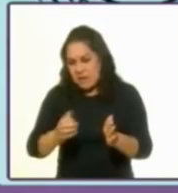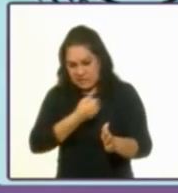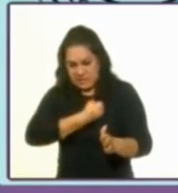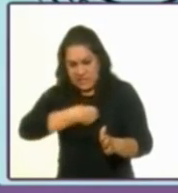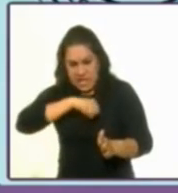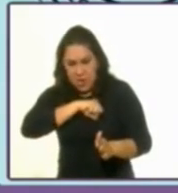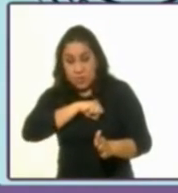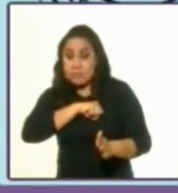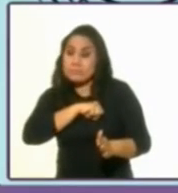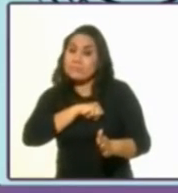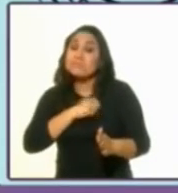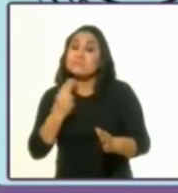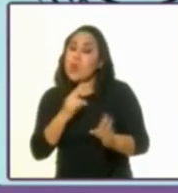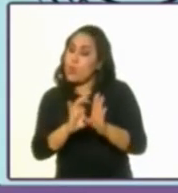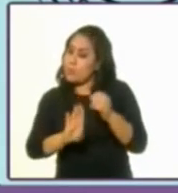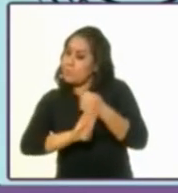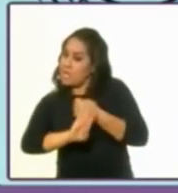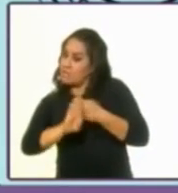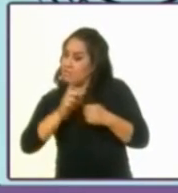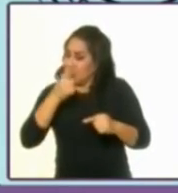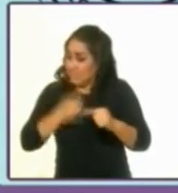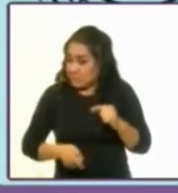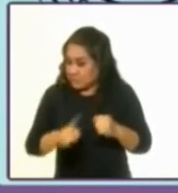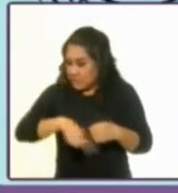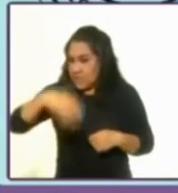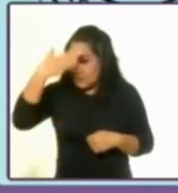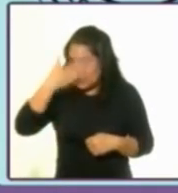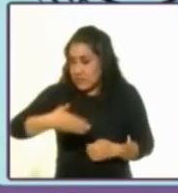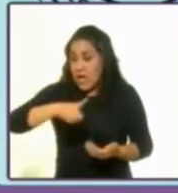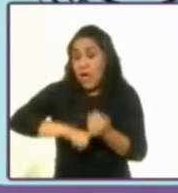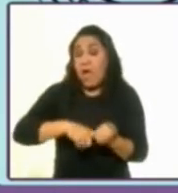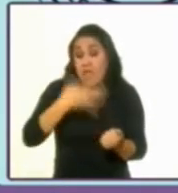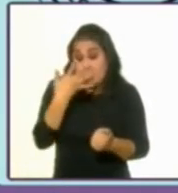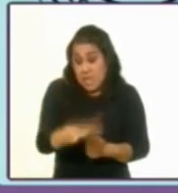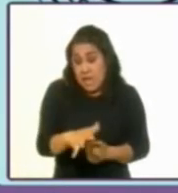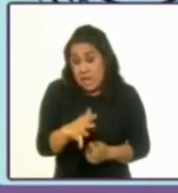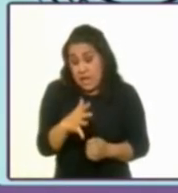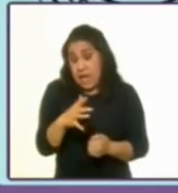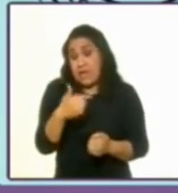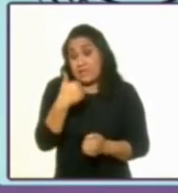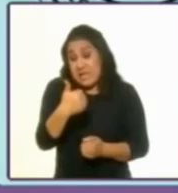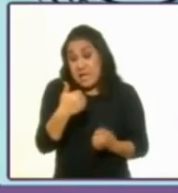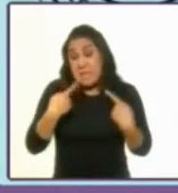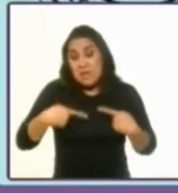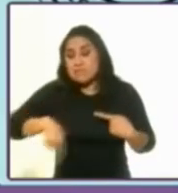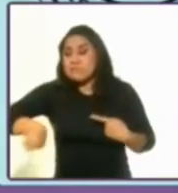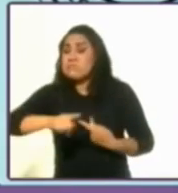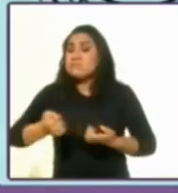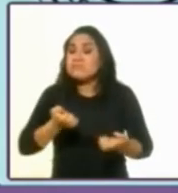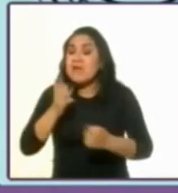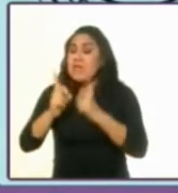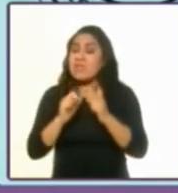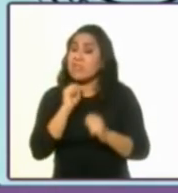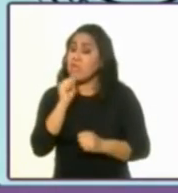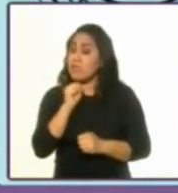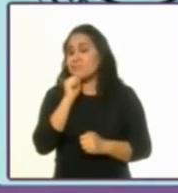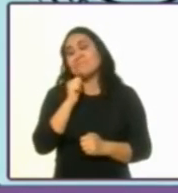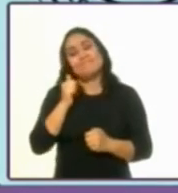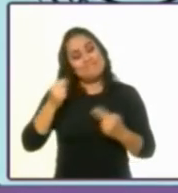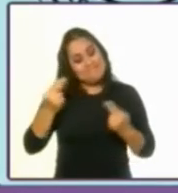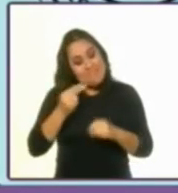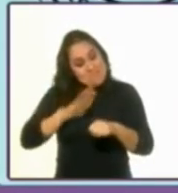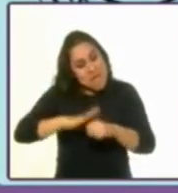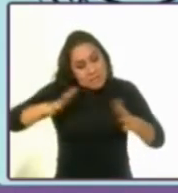importante reconocer que en esta ciudad seis de cada 10 capitalinos no realizan ninguna actividad física tenemos que promover por